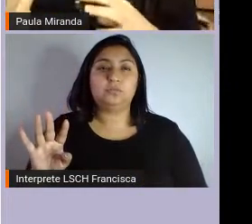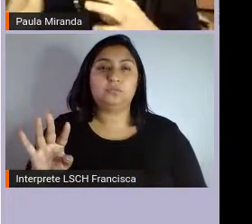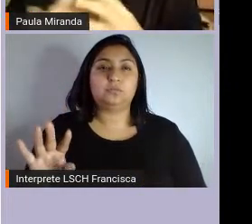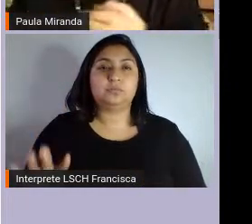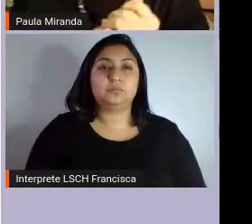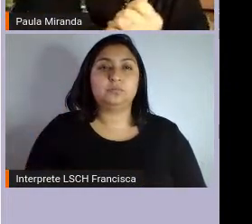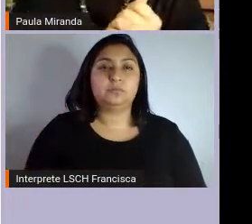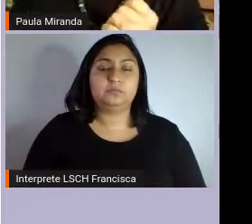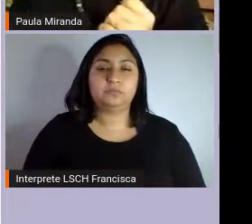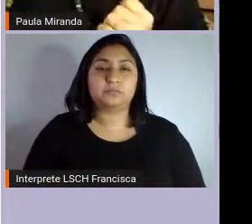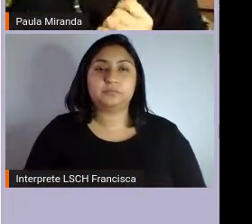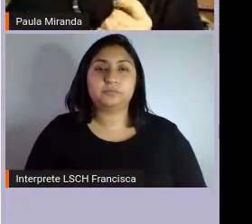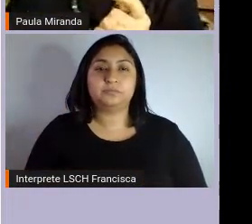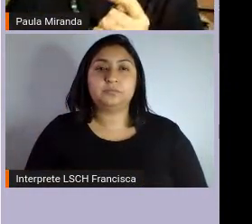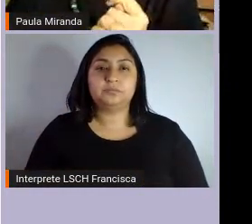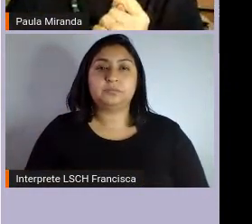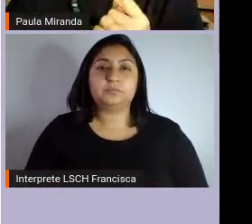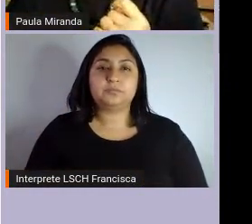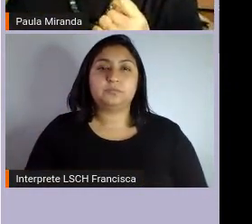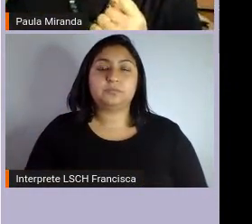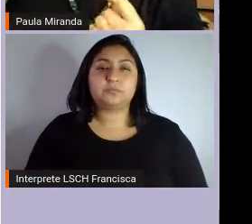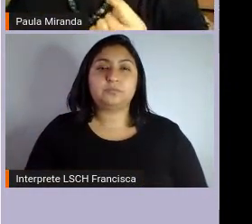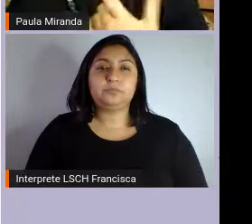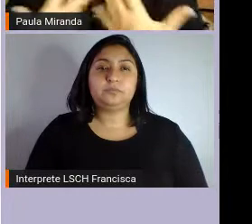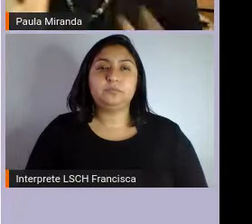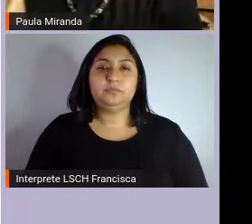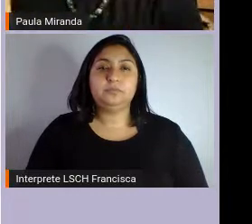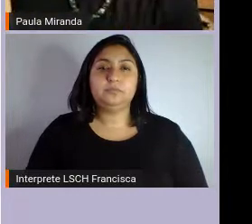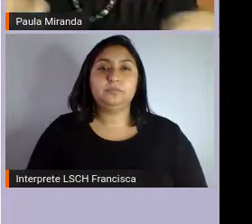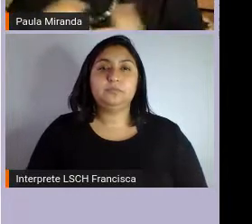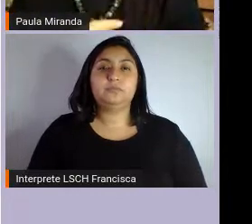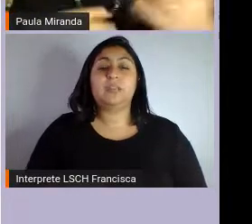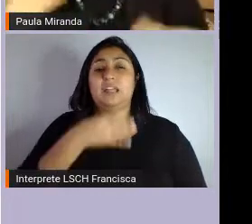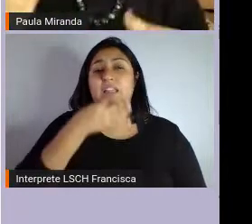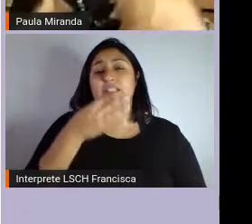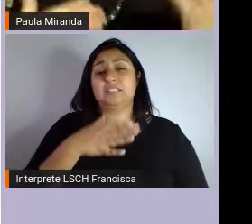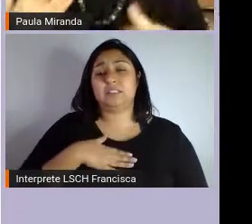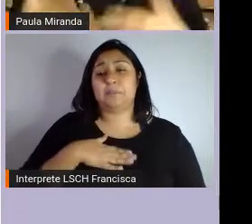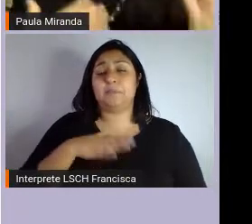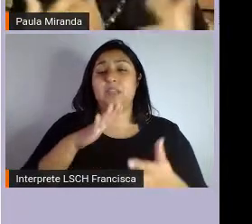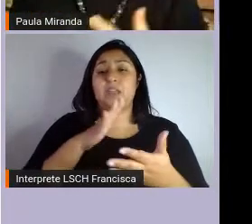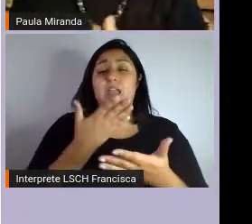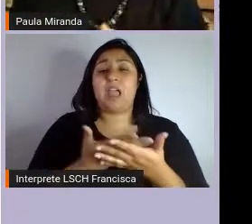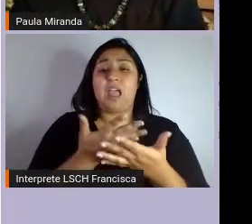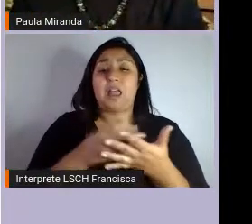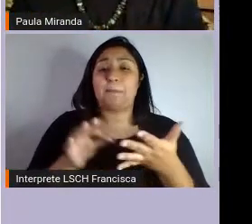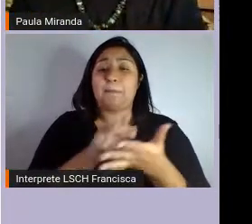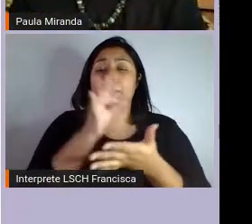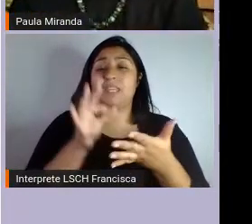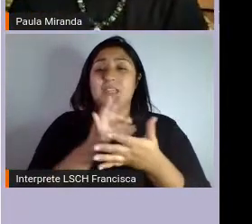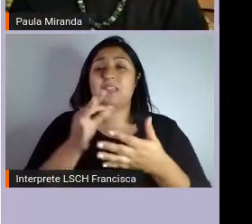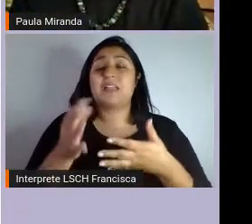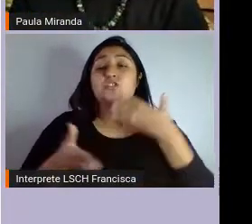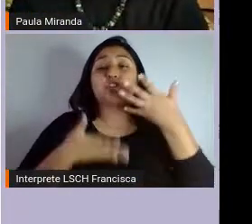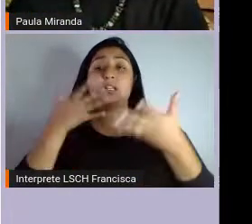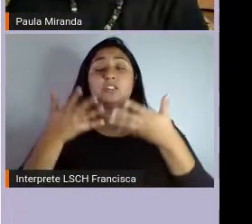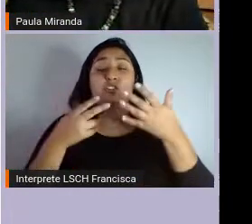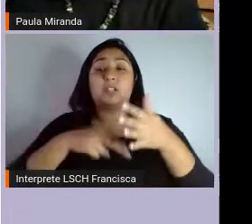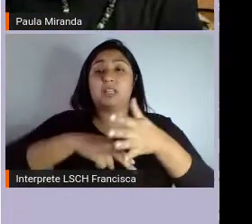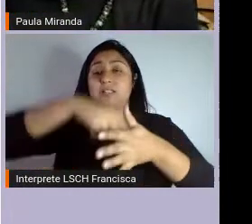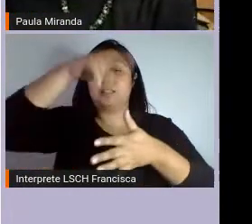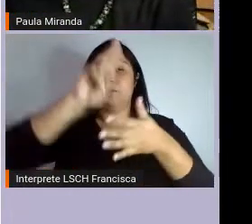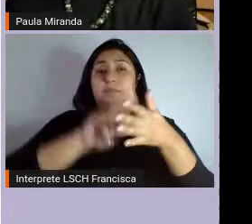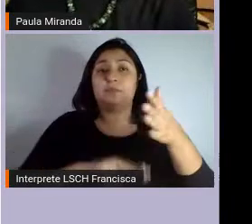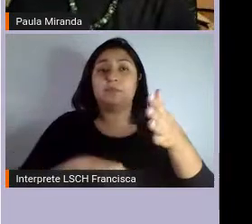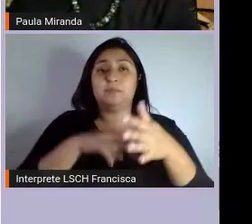décima, también una canción. Ella decía, mis arpilleras son canciones que se pintan. Está todo muy imbricado. Igual que jardín